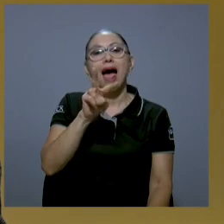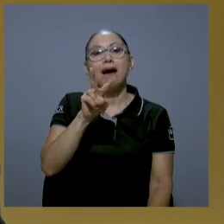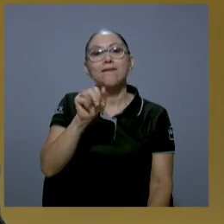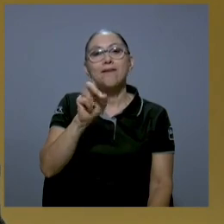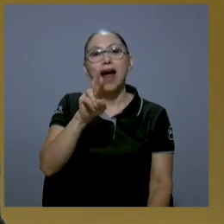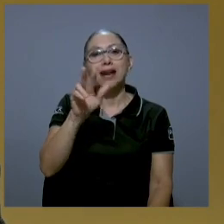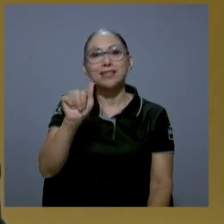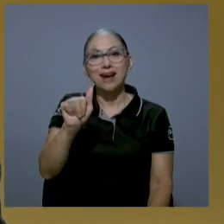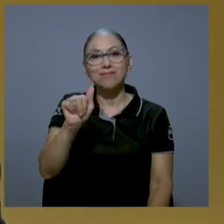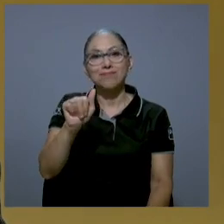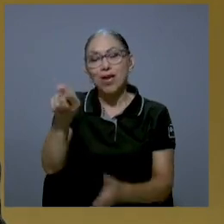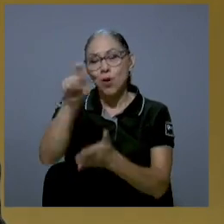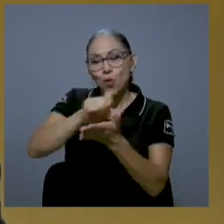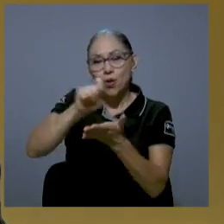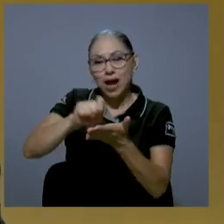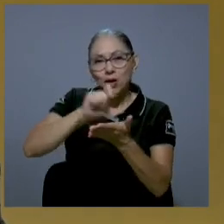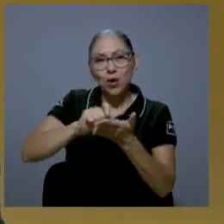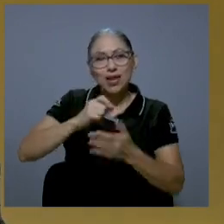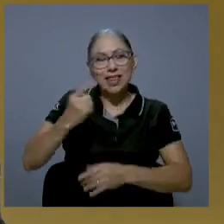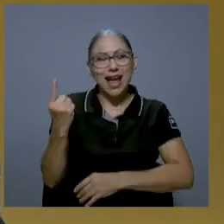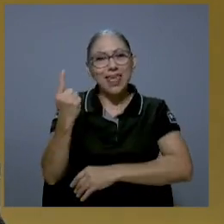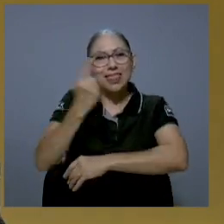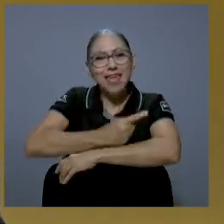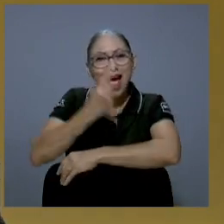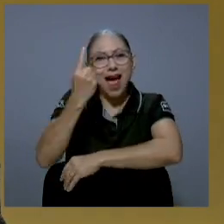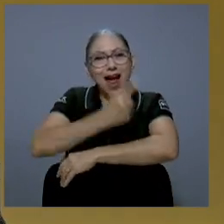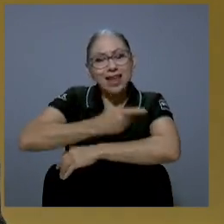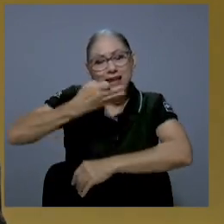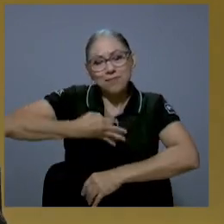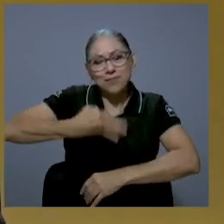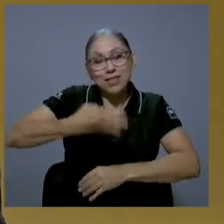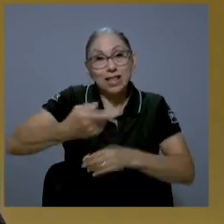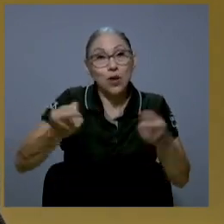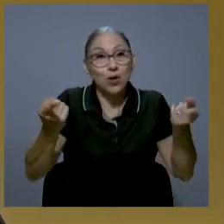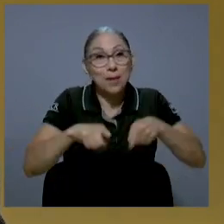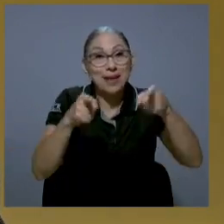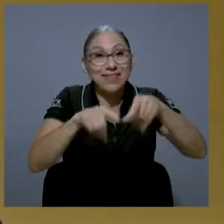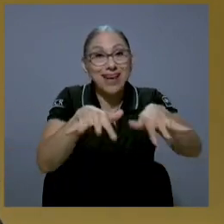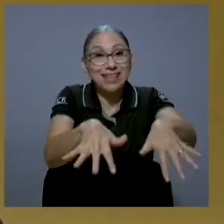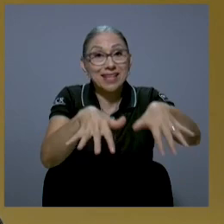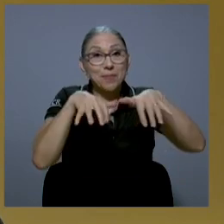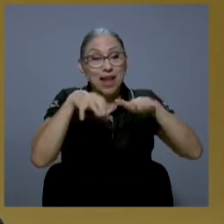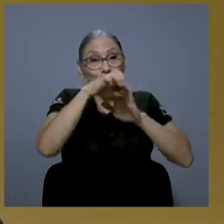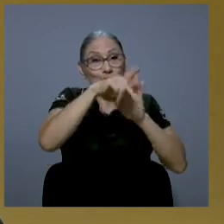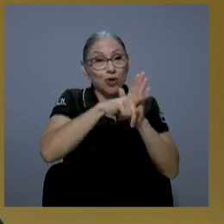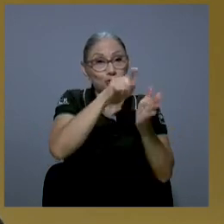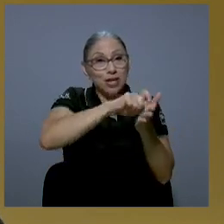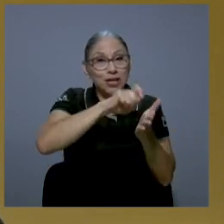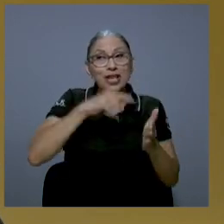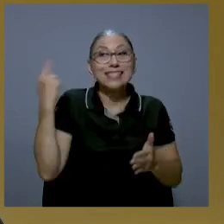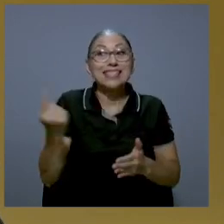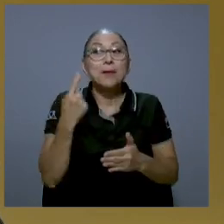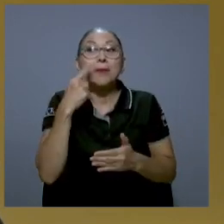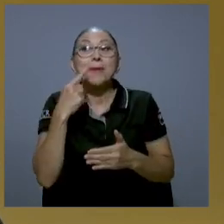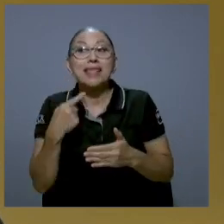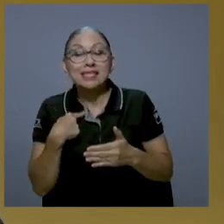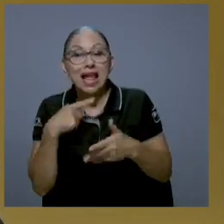una crónica diaria de lo que pasaba en la Constituyente. Siempre me decía que los tres principales constituyentes habían